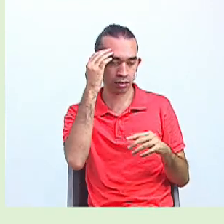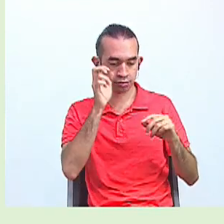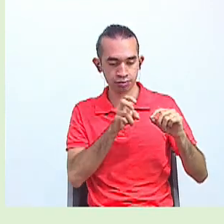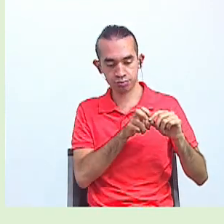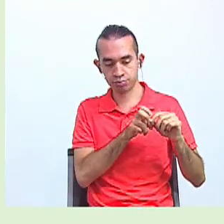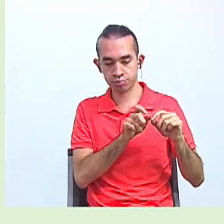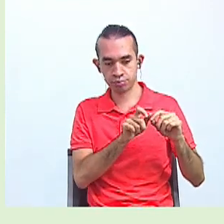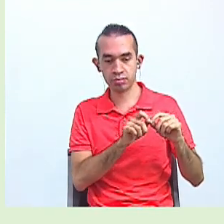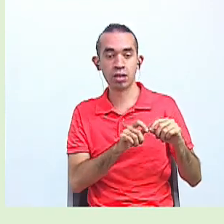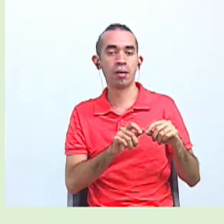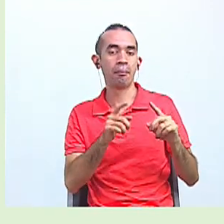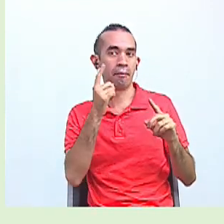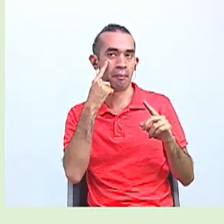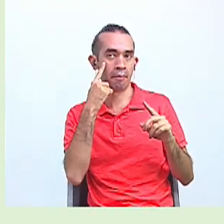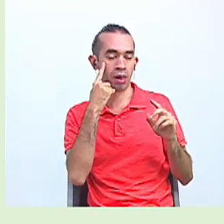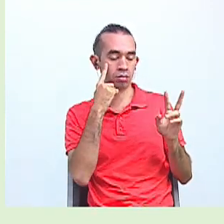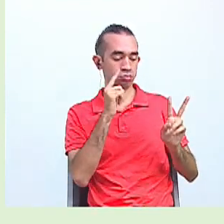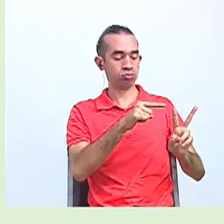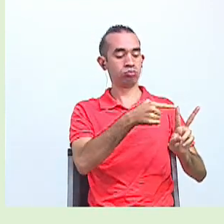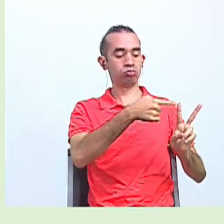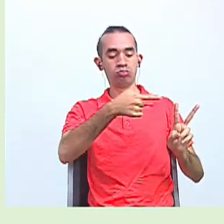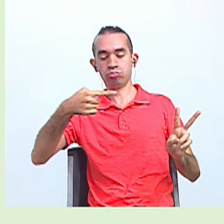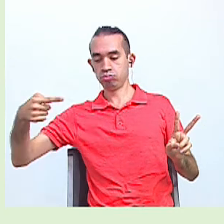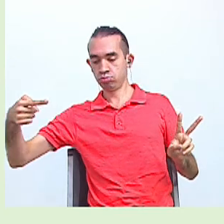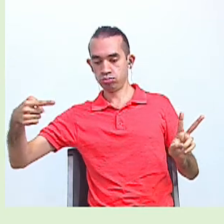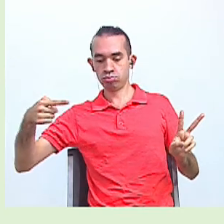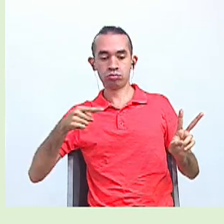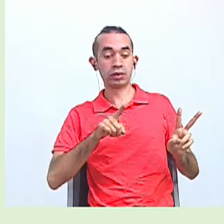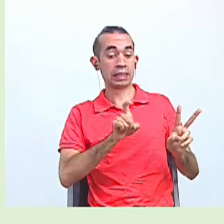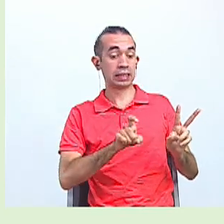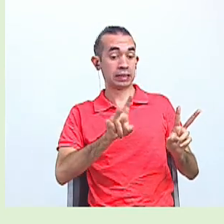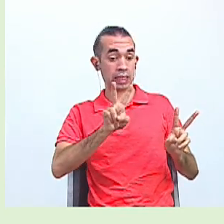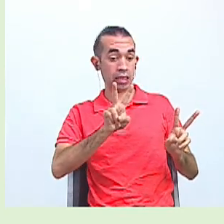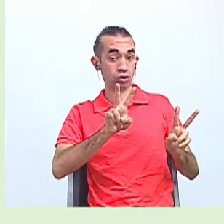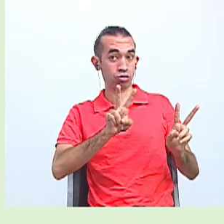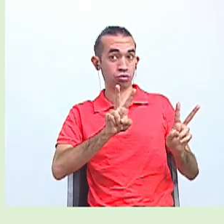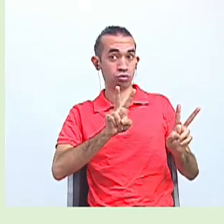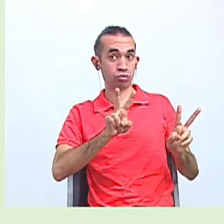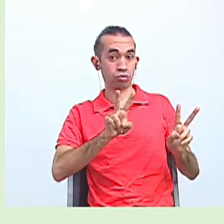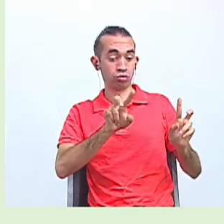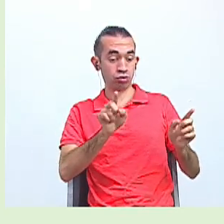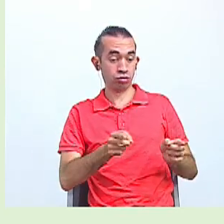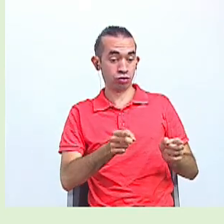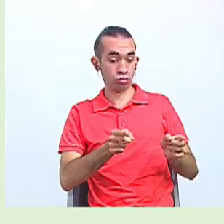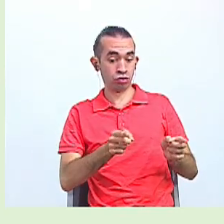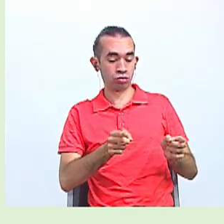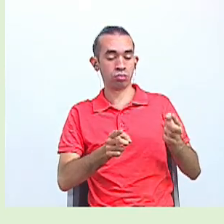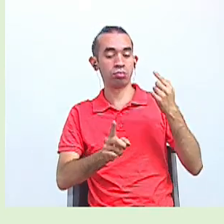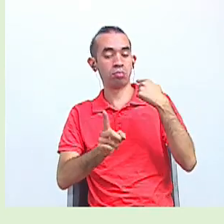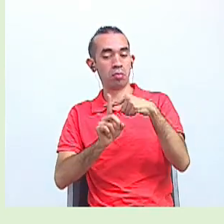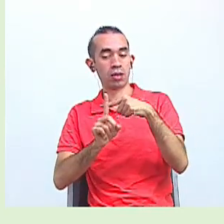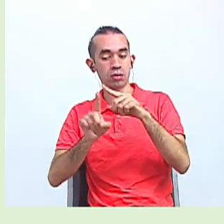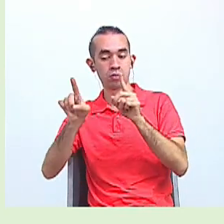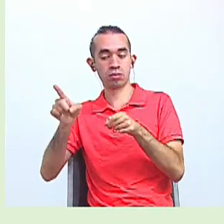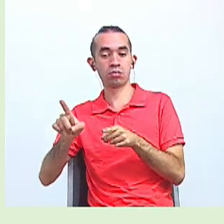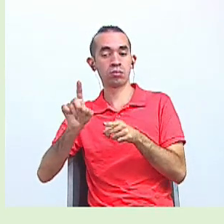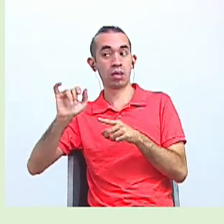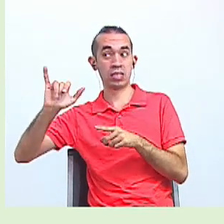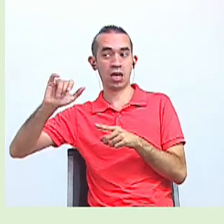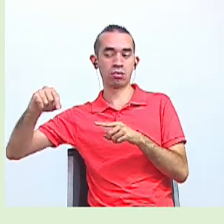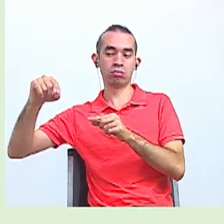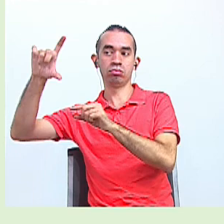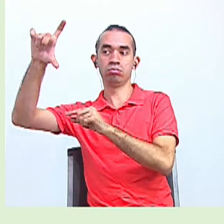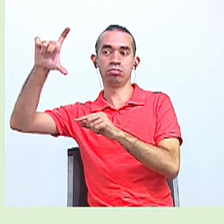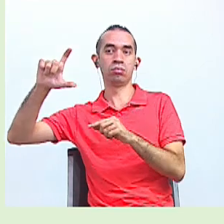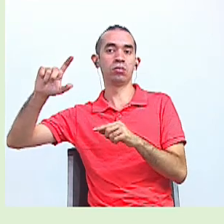hizo Ana, a la raíz cuadrada del recorrido que hizo Ana en x al cuadrado, más el recorrido que hizo Ana en el eje y